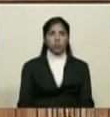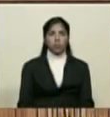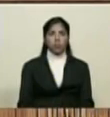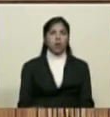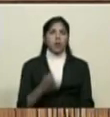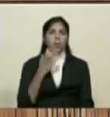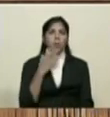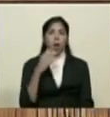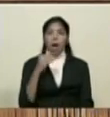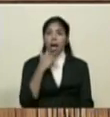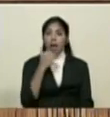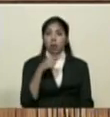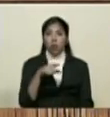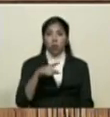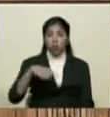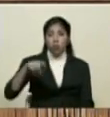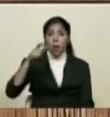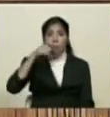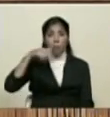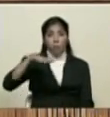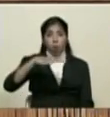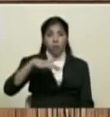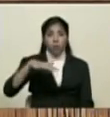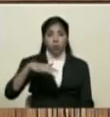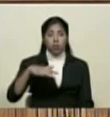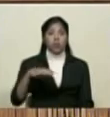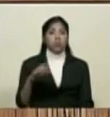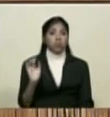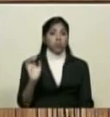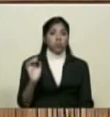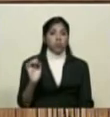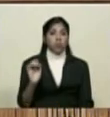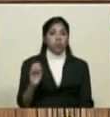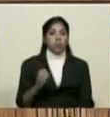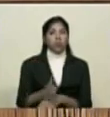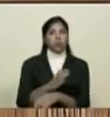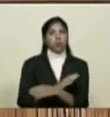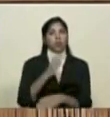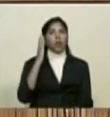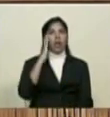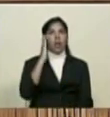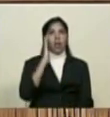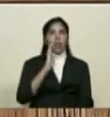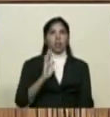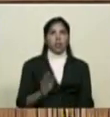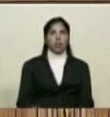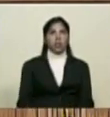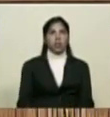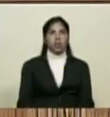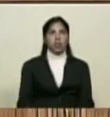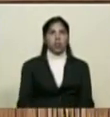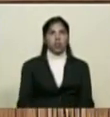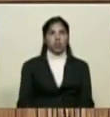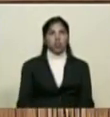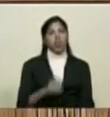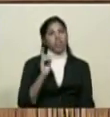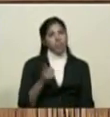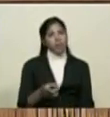pidiendo como pueblo que se haga justicia. Y yo creo que debo hablar de eso aquí